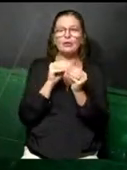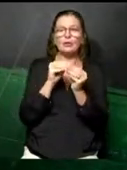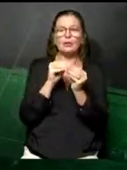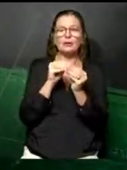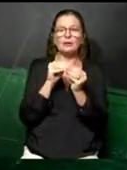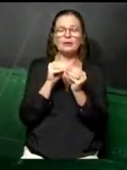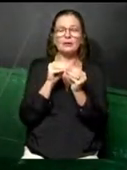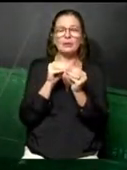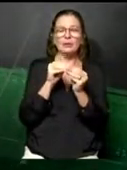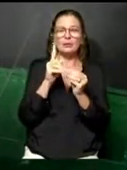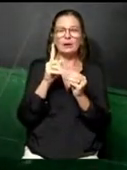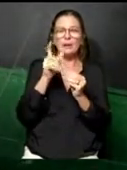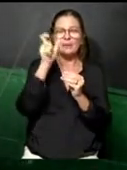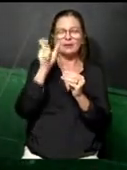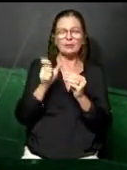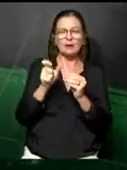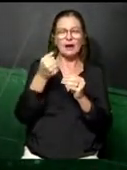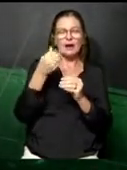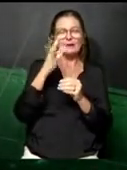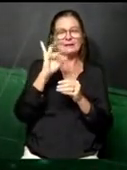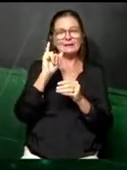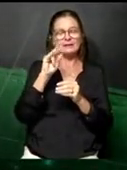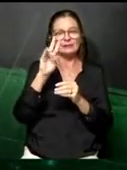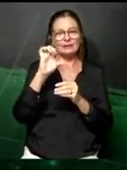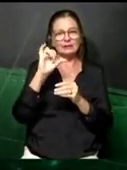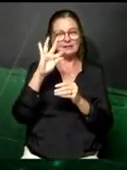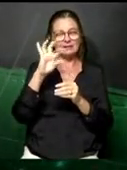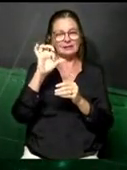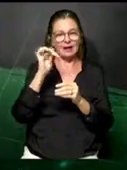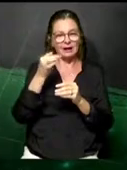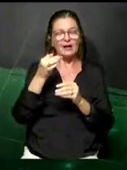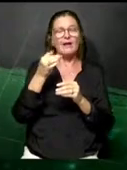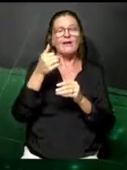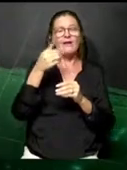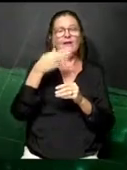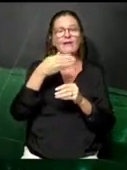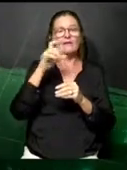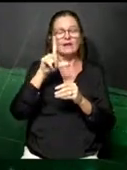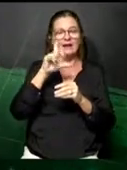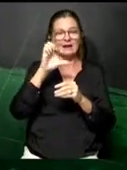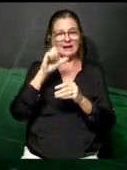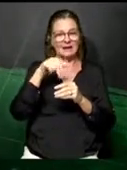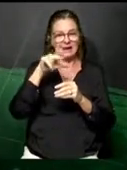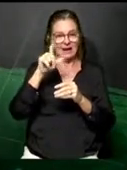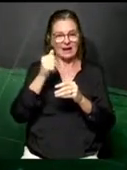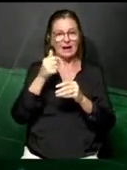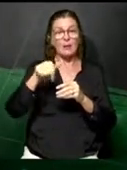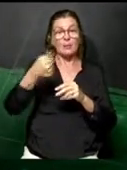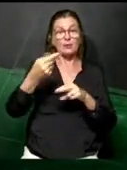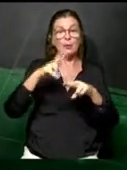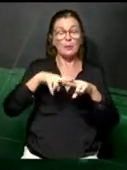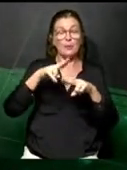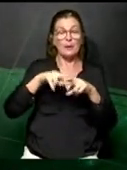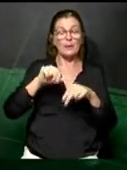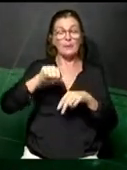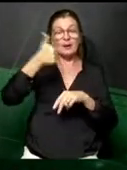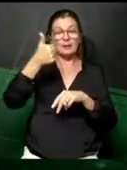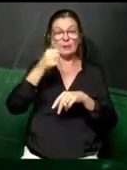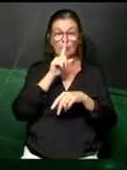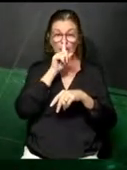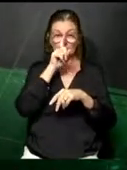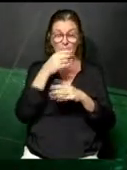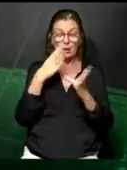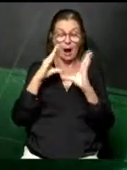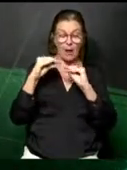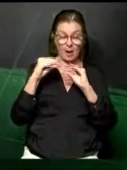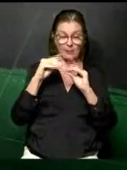una activista muy importante en nuestro país, que es Belela Herrera, quien será distinguida el próximo martes con el premio Montevideanas. Pero con ella